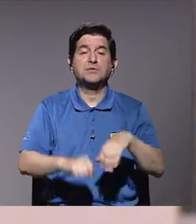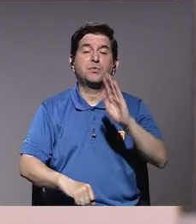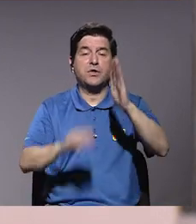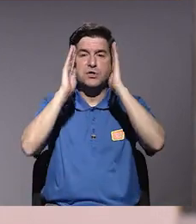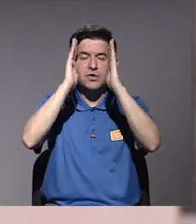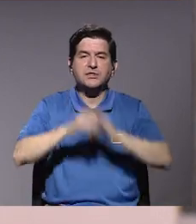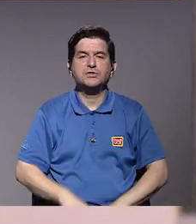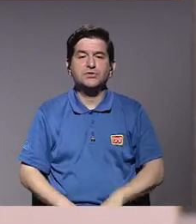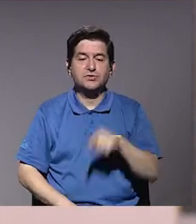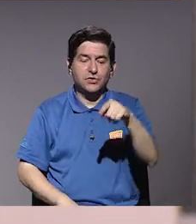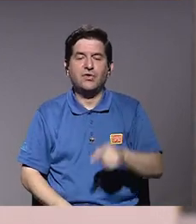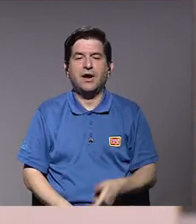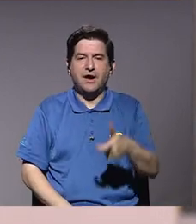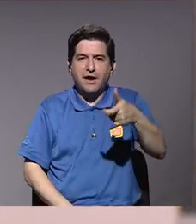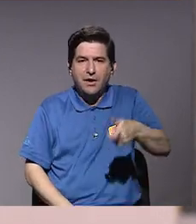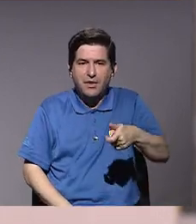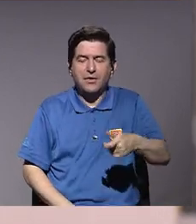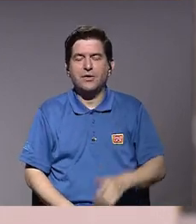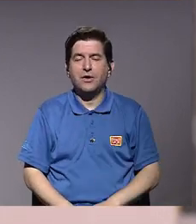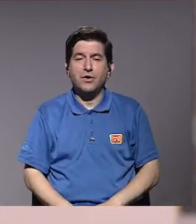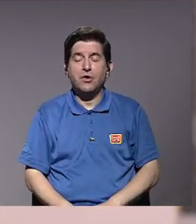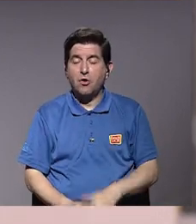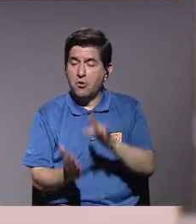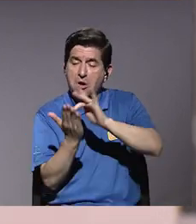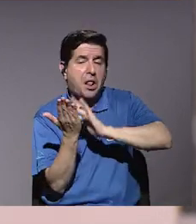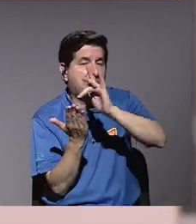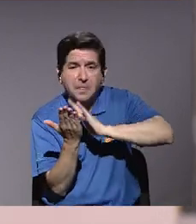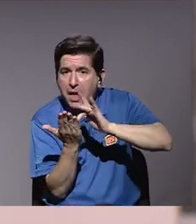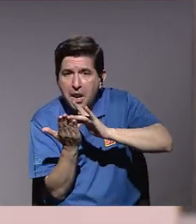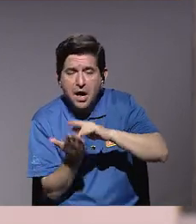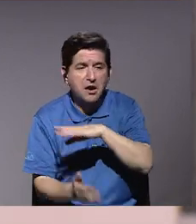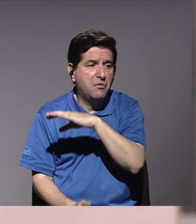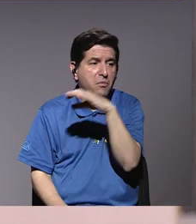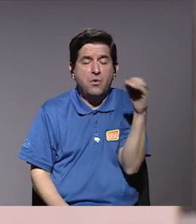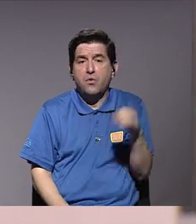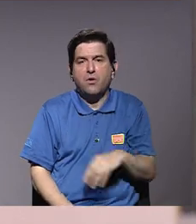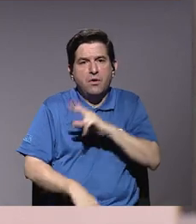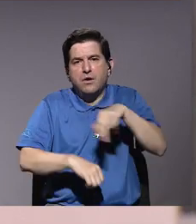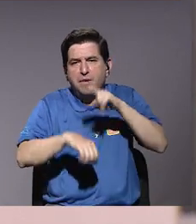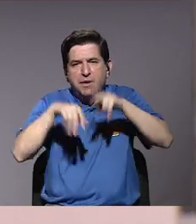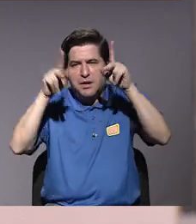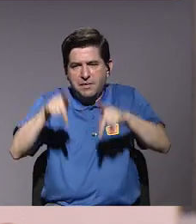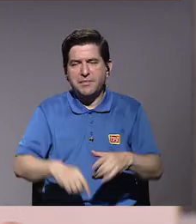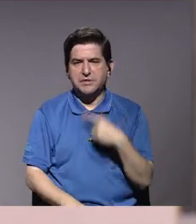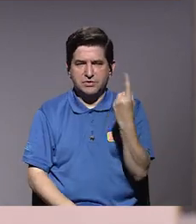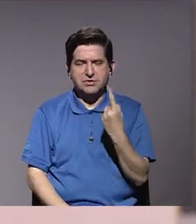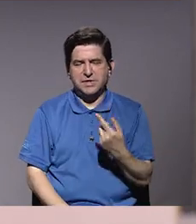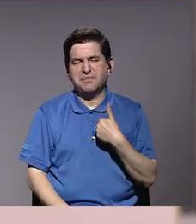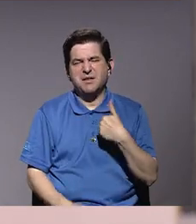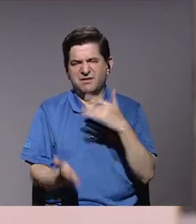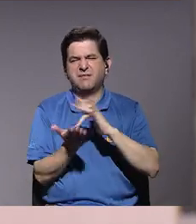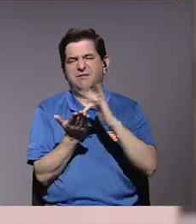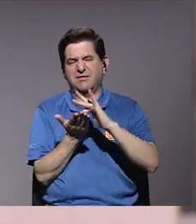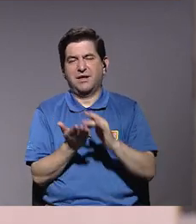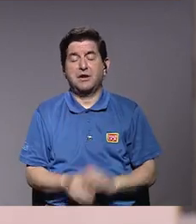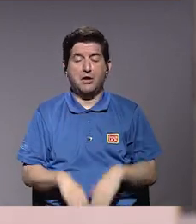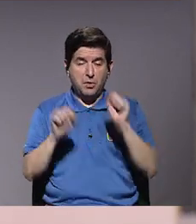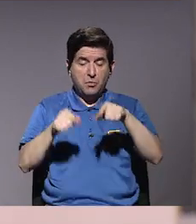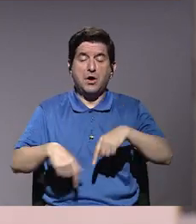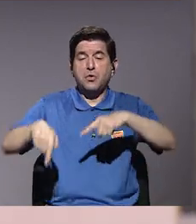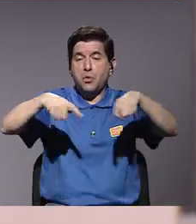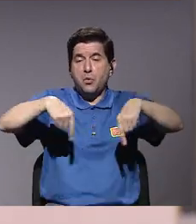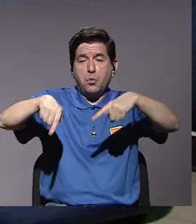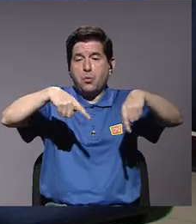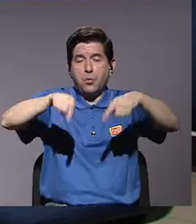su atención. La grabación con un teléfono celular, ajá, la grabación, bueno, generalmente la gente anda siempre con su teléfono celular, ajá, y pueden